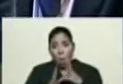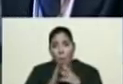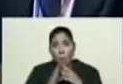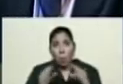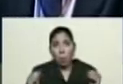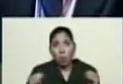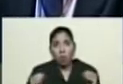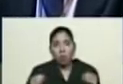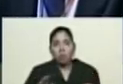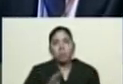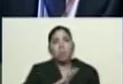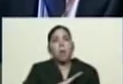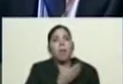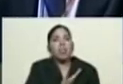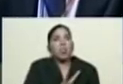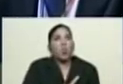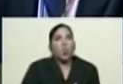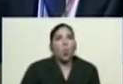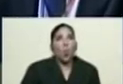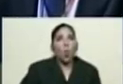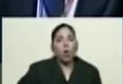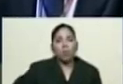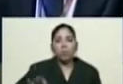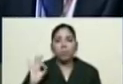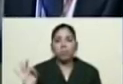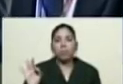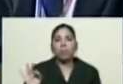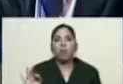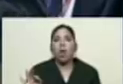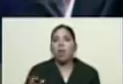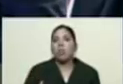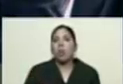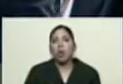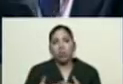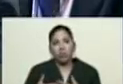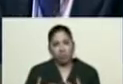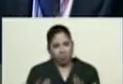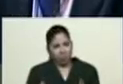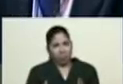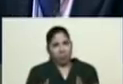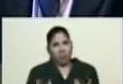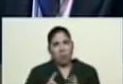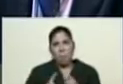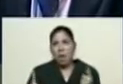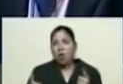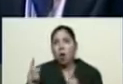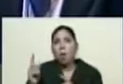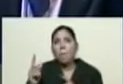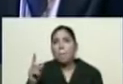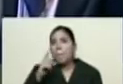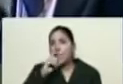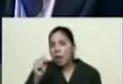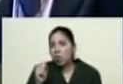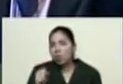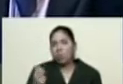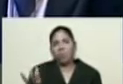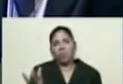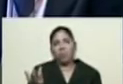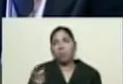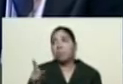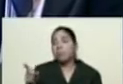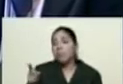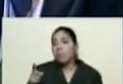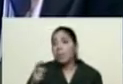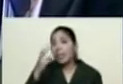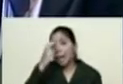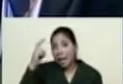reservado de los Estados Unidos, es patio trasero. Y entonces el presidente Maduro dijo, bueno, si el canciller de